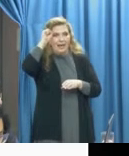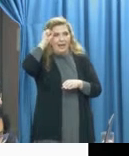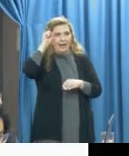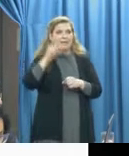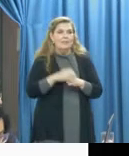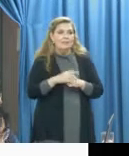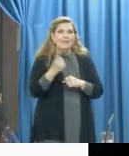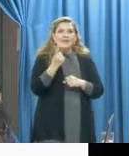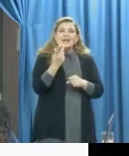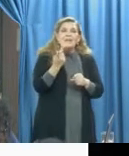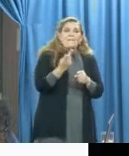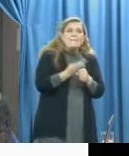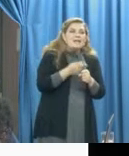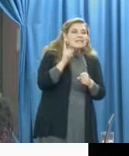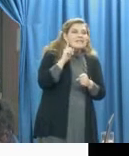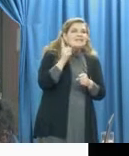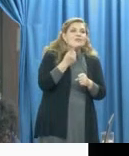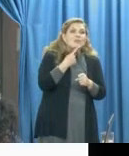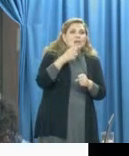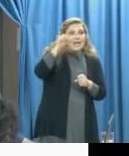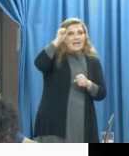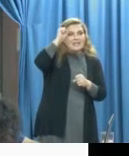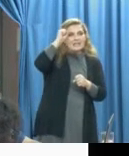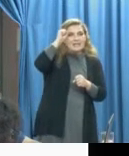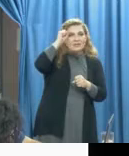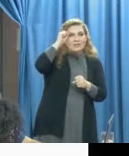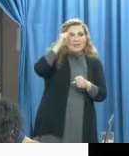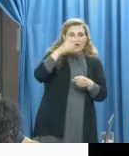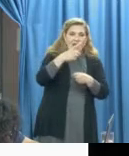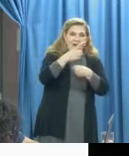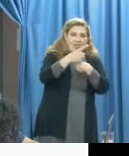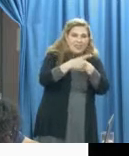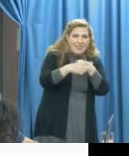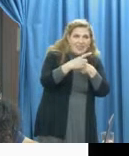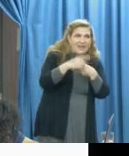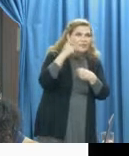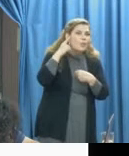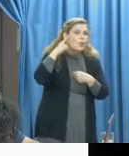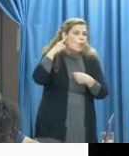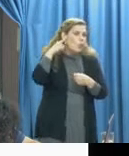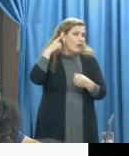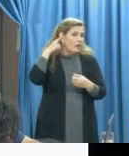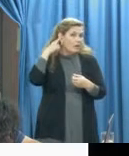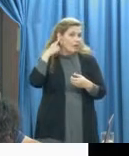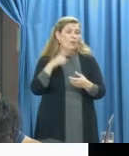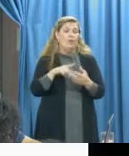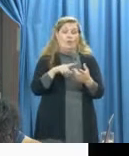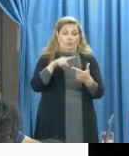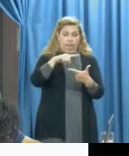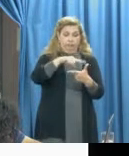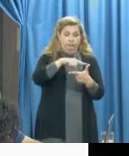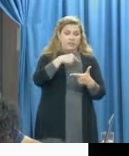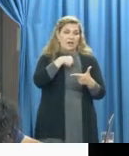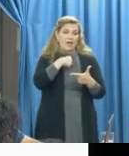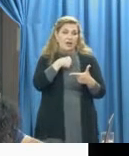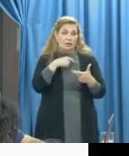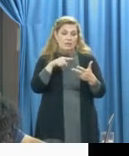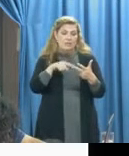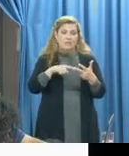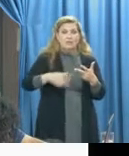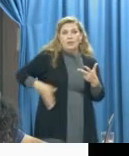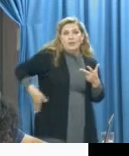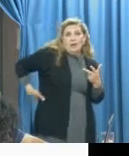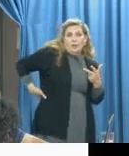Entonces, ¿qué pasa con las sorderas sindrómicas? Que no solo está afectado el oído, tenemos problemas cardíacos, tenemos problemas